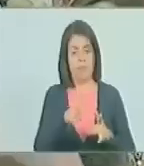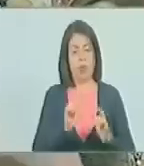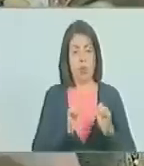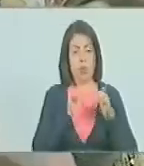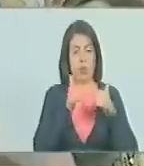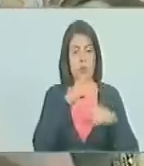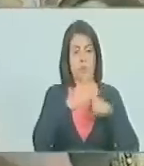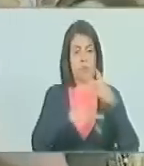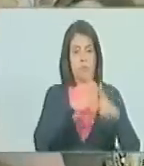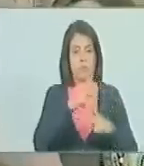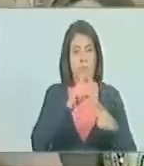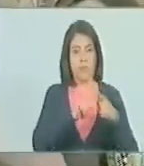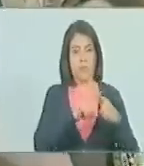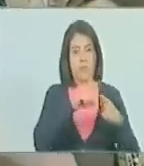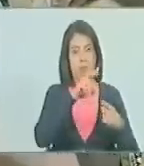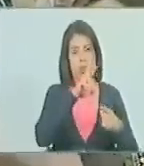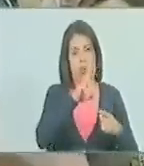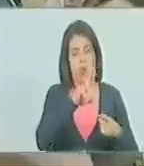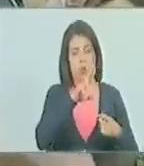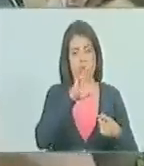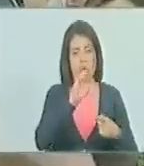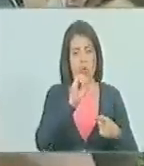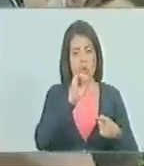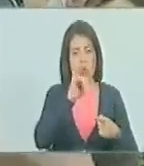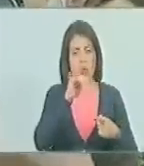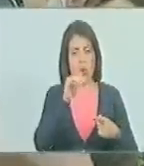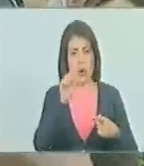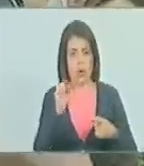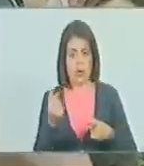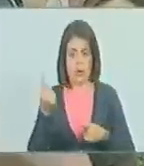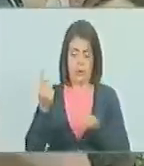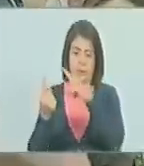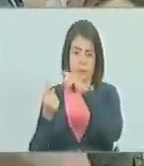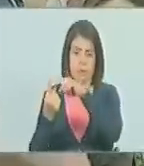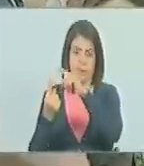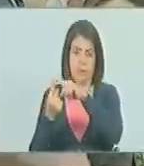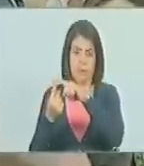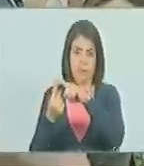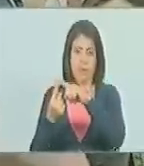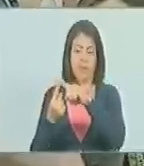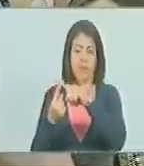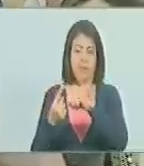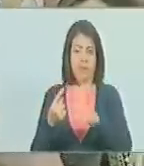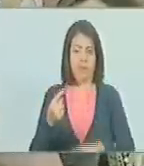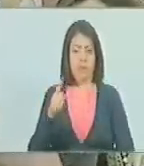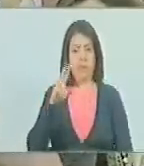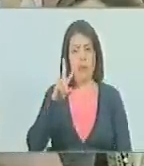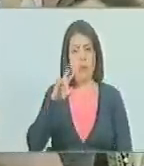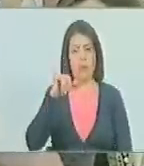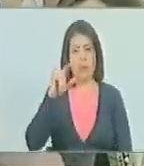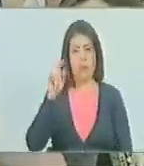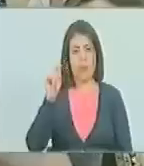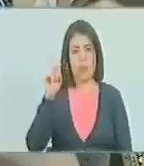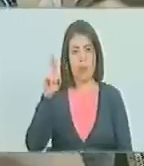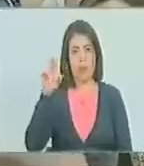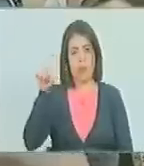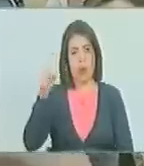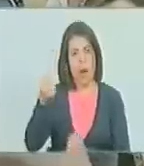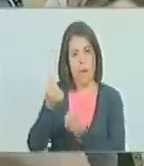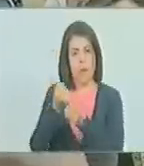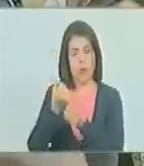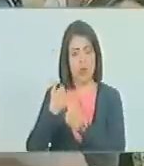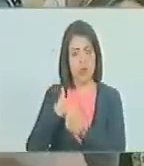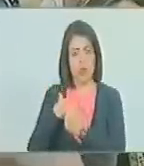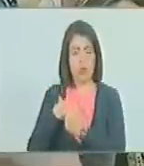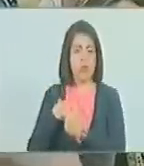encabeza el profesor Humberto Rojas, y en la otra fórmula la que encabeza el victorioso rector Víctor Rago, porque por supuesto lo apoyo yo,